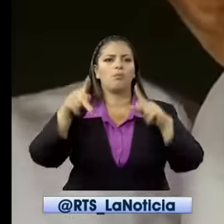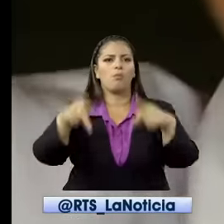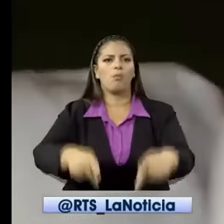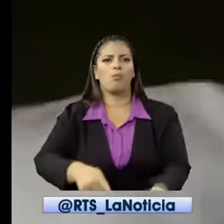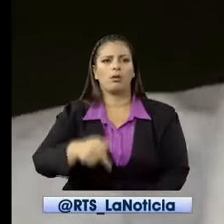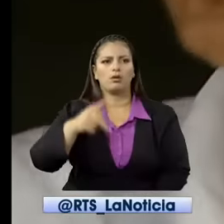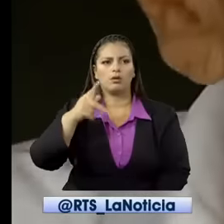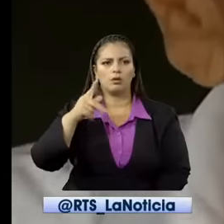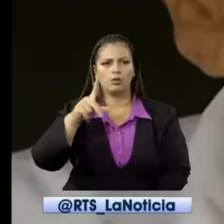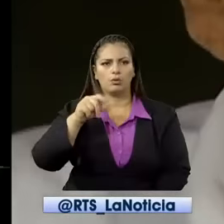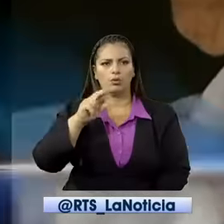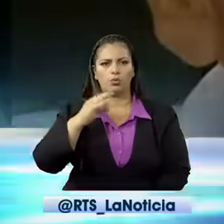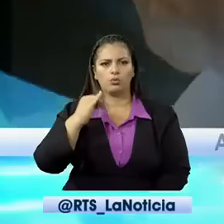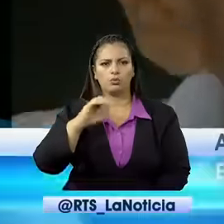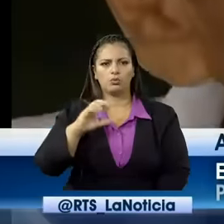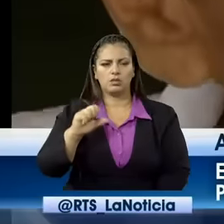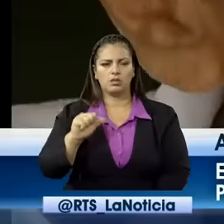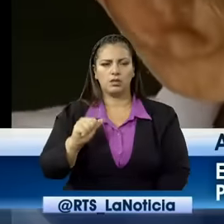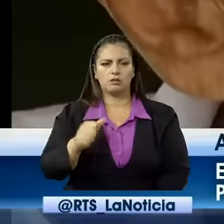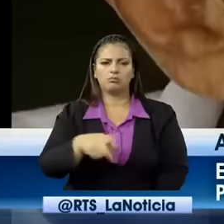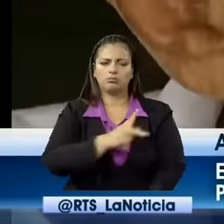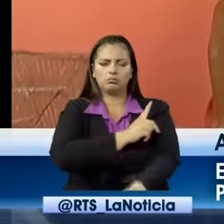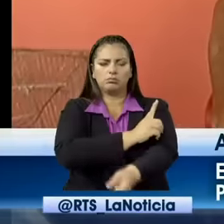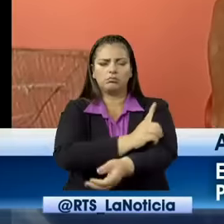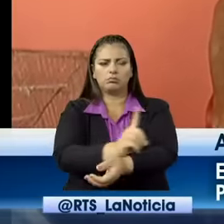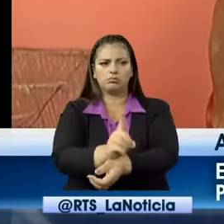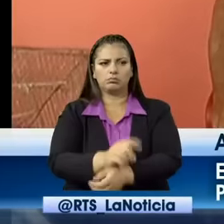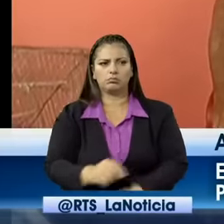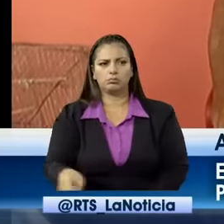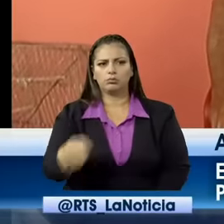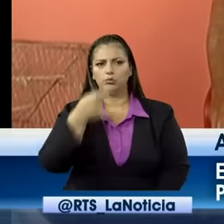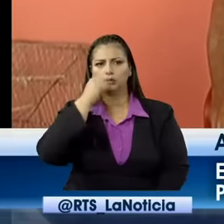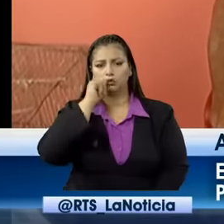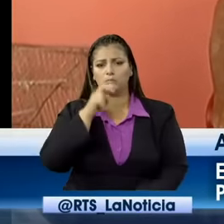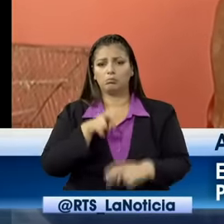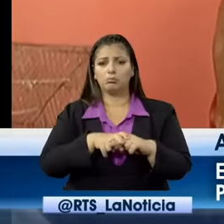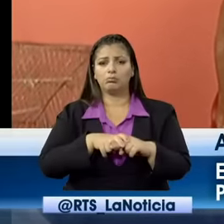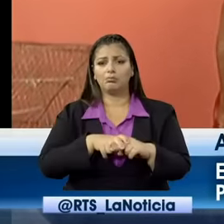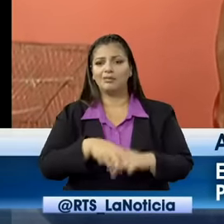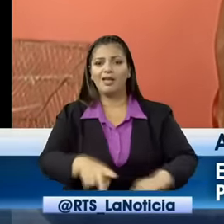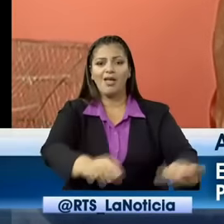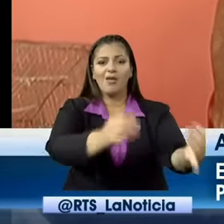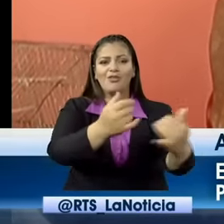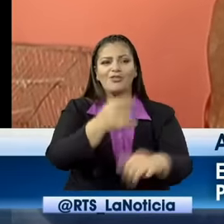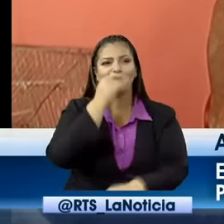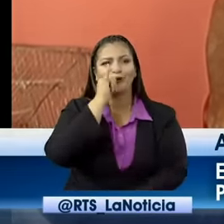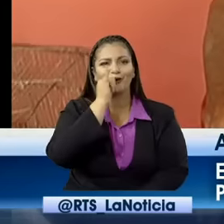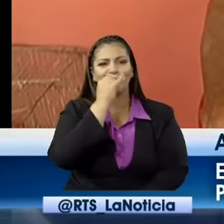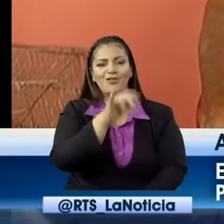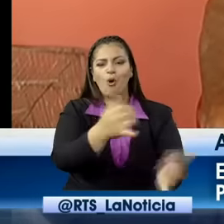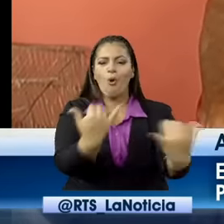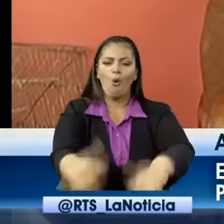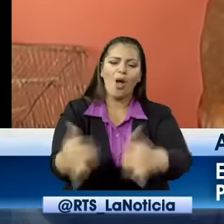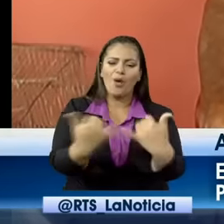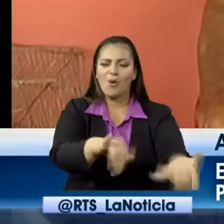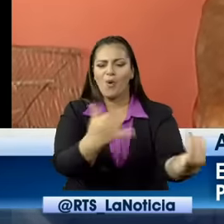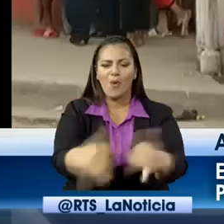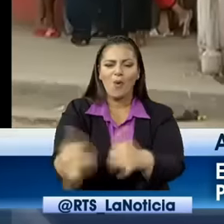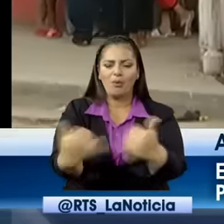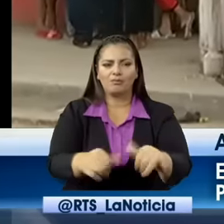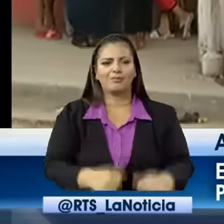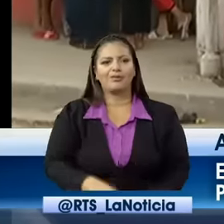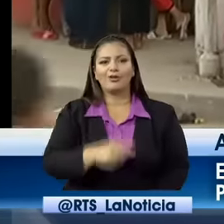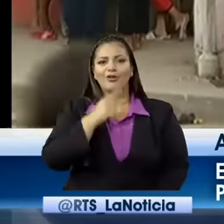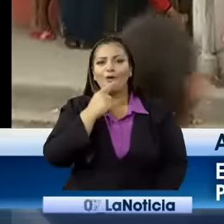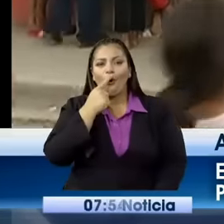daule Sentado en una silla mirando a los niños jugar fue como encontramos a este abuelito que dice llamarse Luciano Ortega